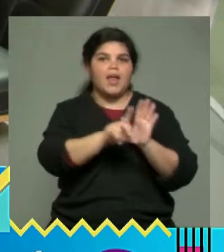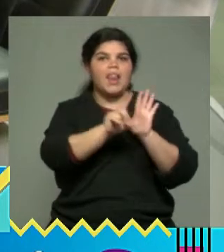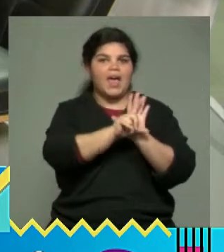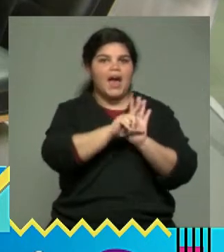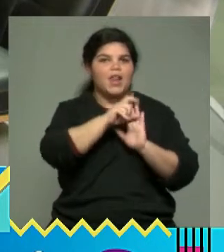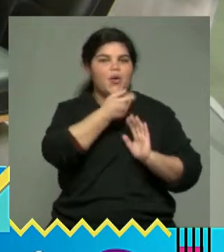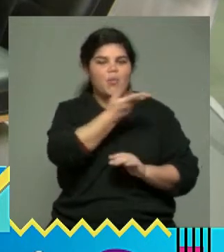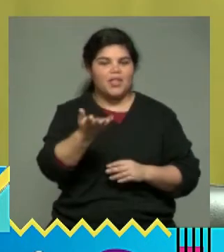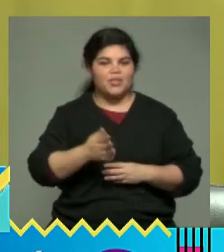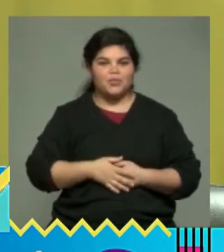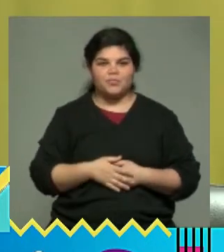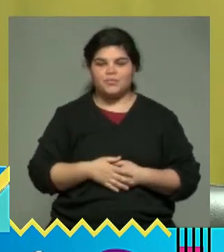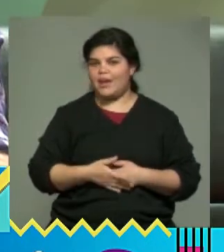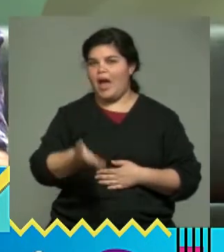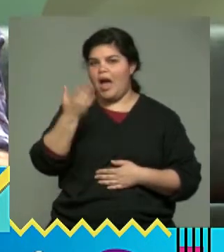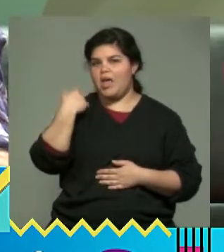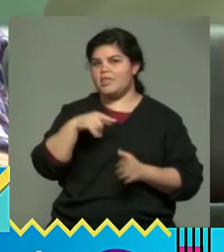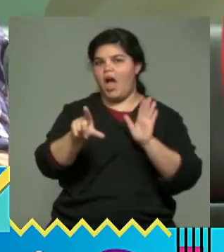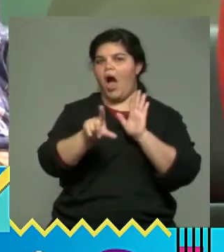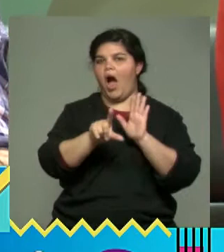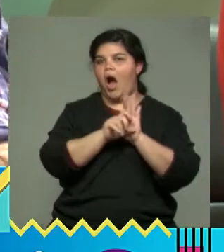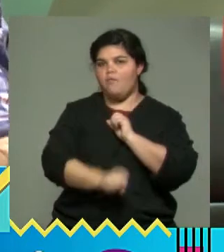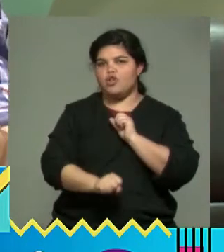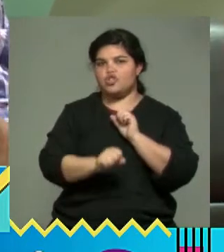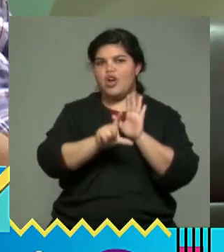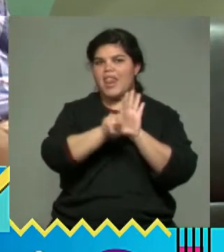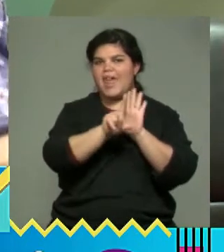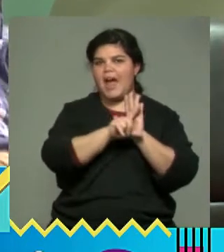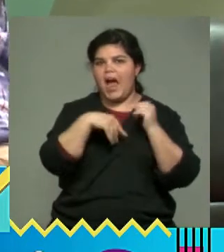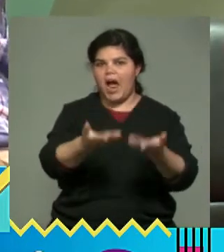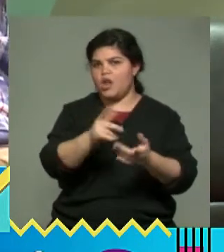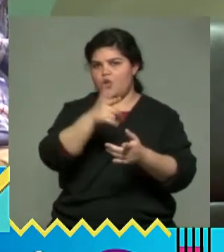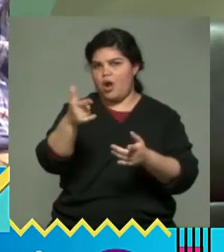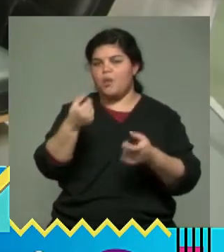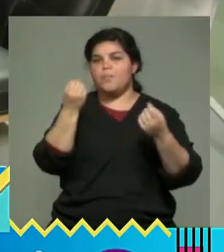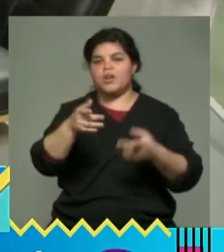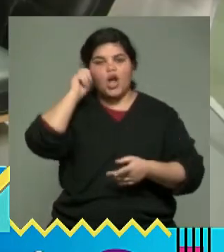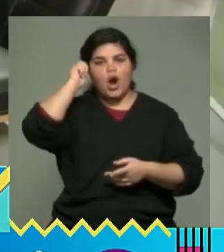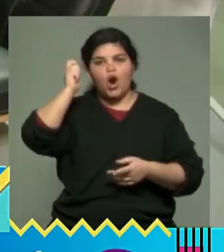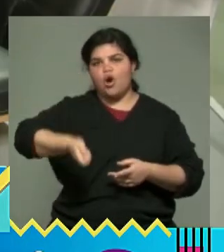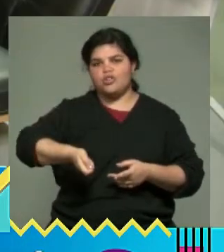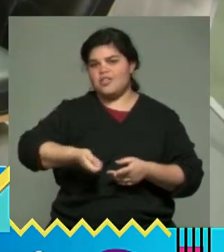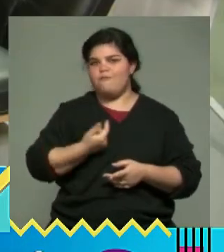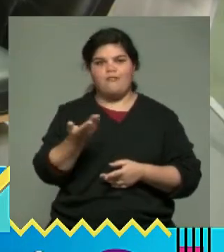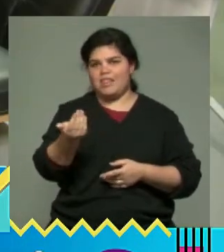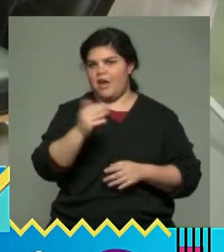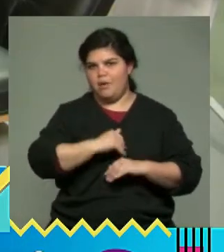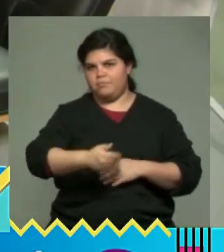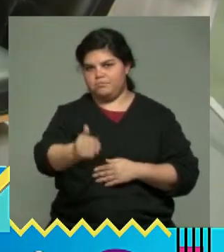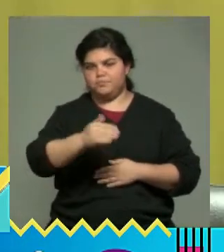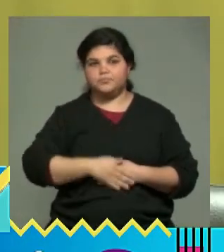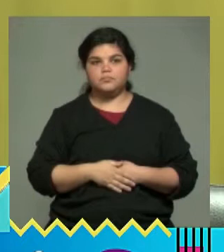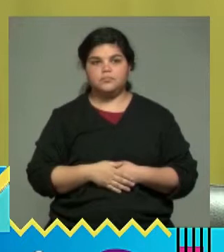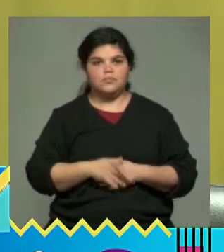abortos legales. Un tema en discusión, no existían abortos legales hasta ahí porque la Corte no se había expedido aún. Porque uno de los ahondando con lo que estaba, con